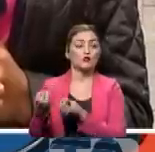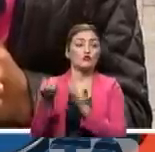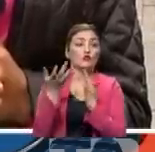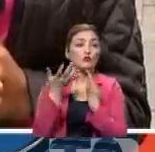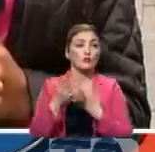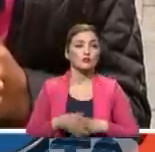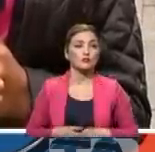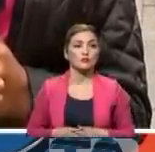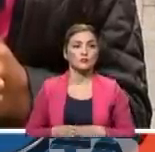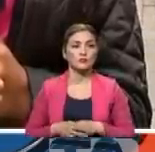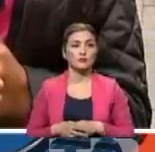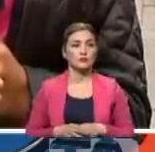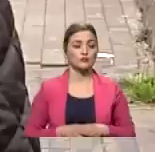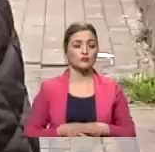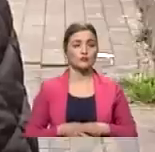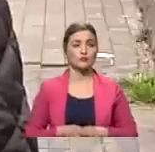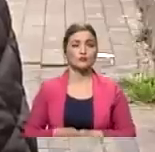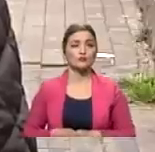hora?